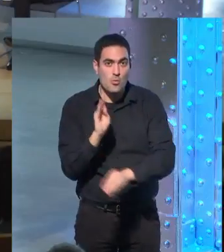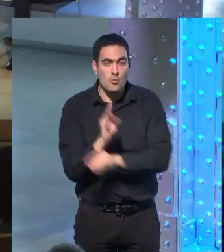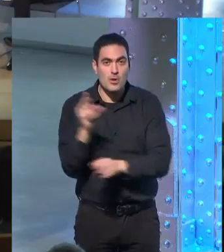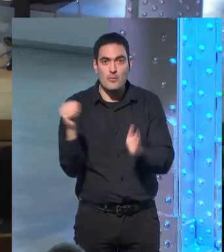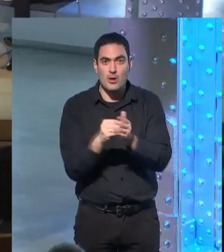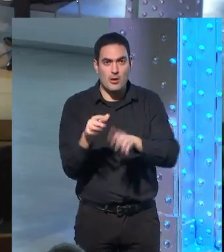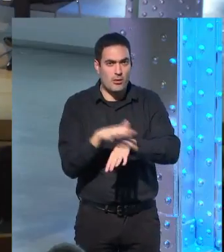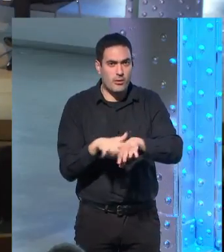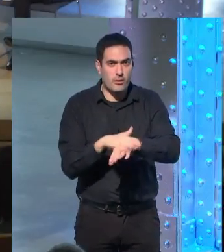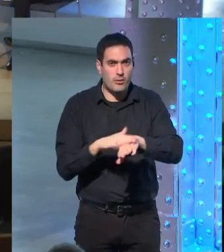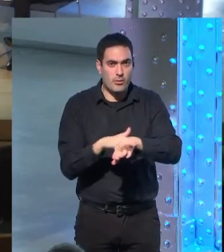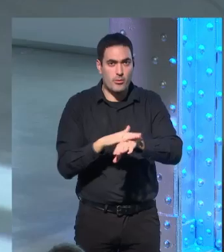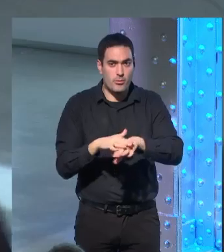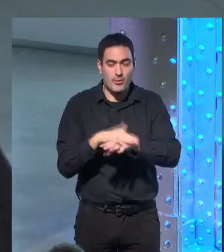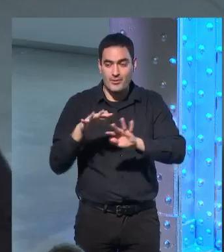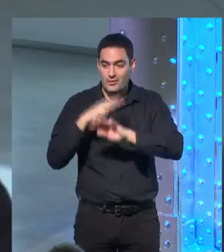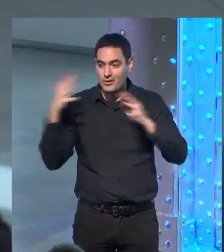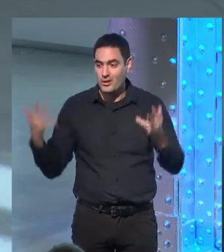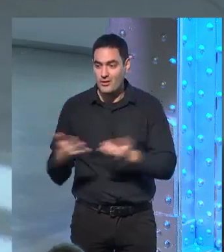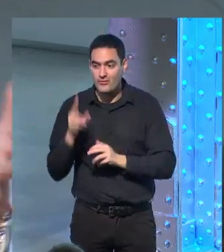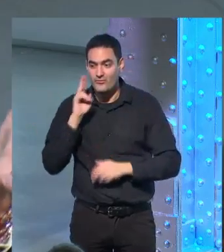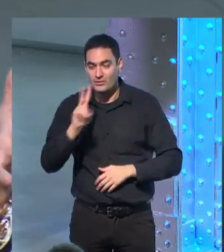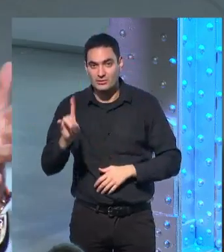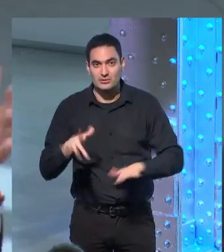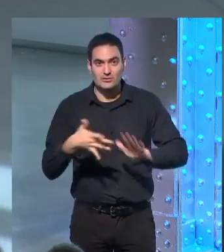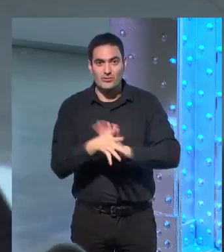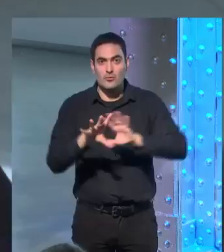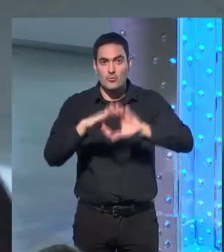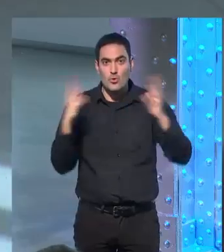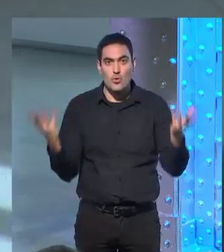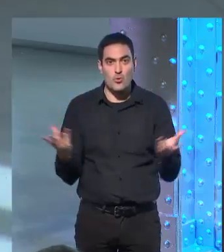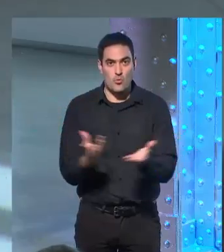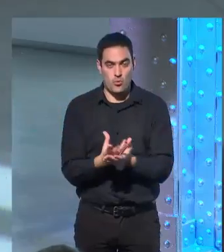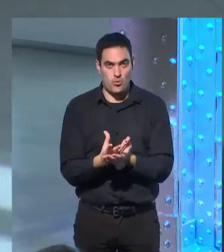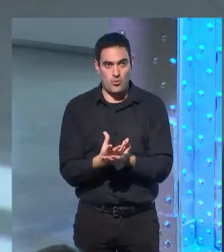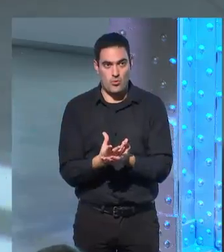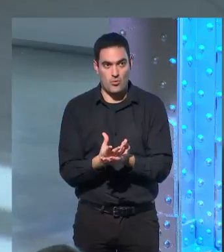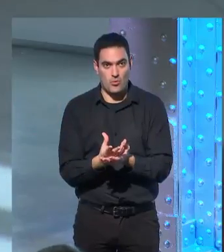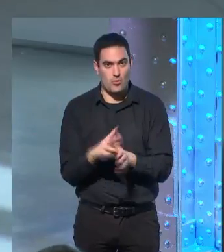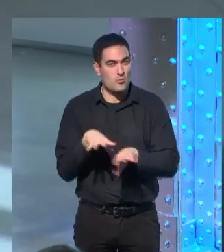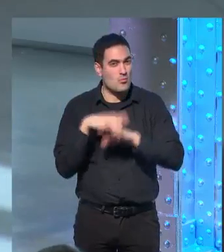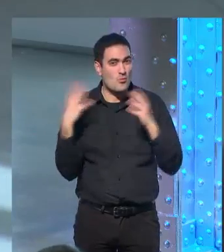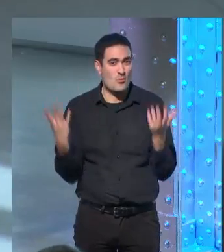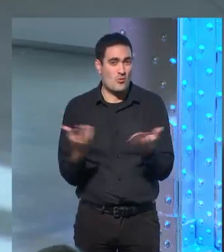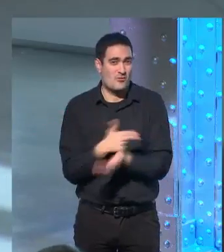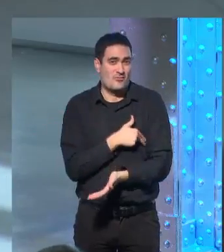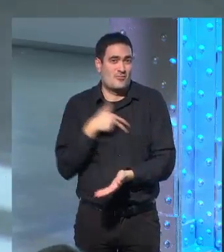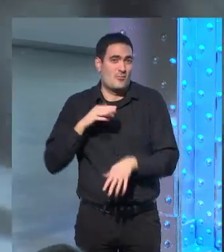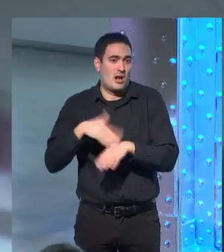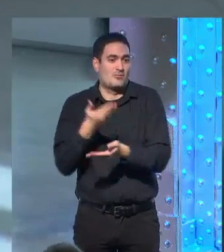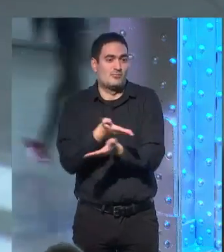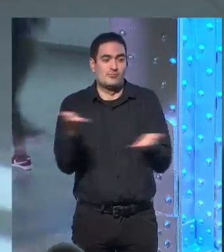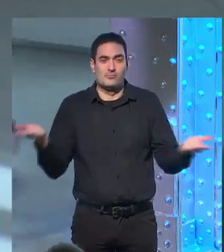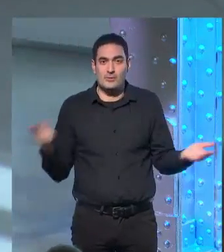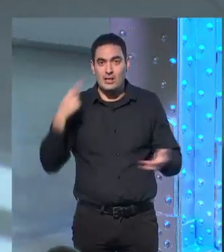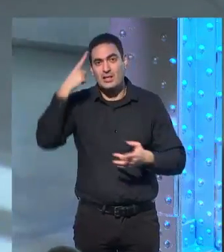veces muy básicos, que ellos ven en Internet. Claro, es que es el mundo entero para ellos, ¿no? Entonces, sí que es verdad que claro, creo